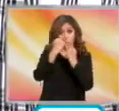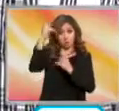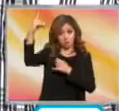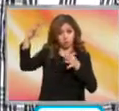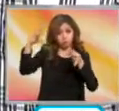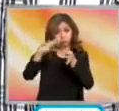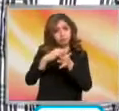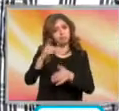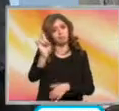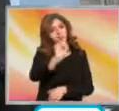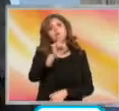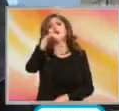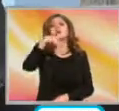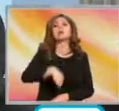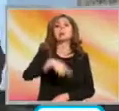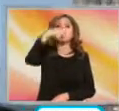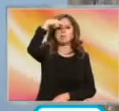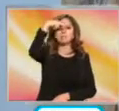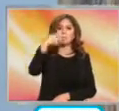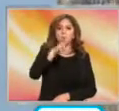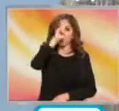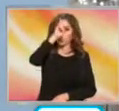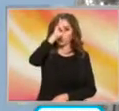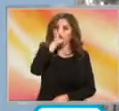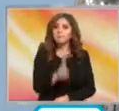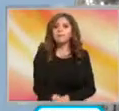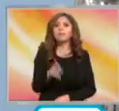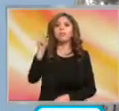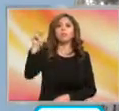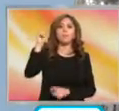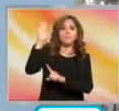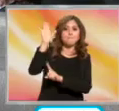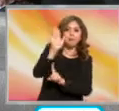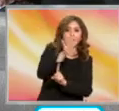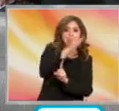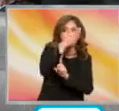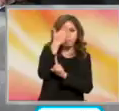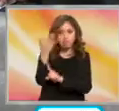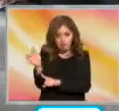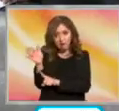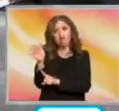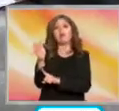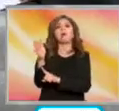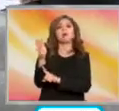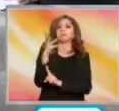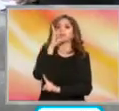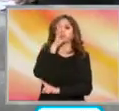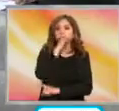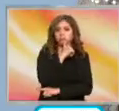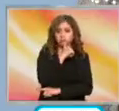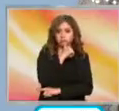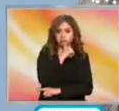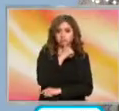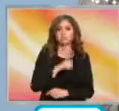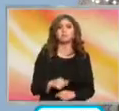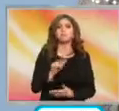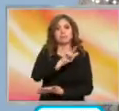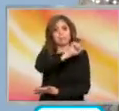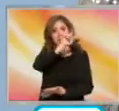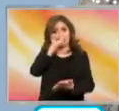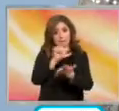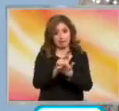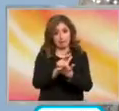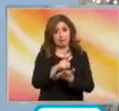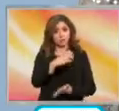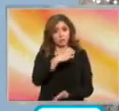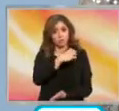es permitido utilizar nuestros símbolos patrios de esa manera. La ley, que es la ley del escudo, bandera e